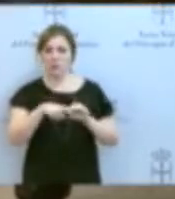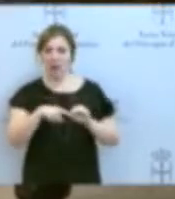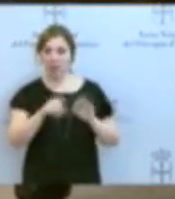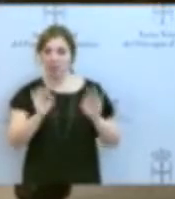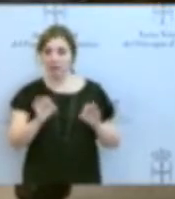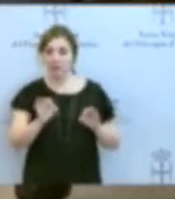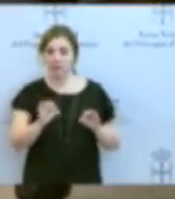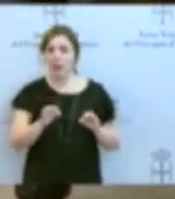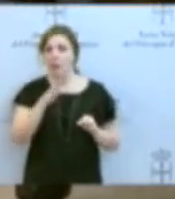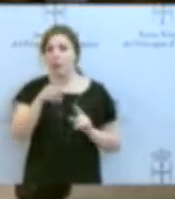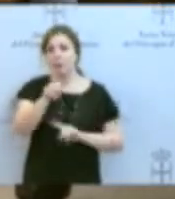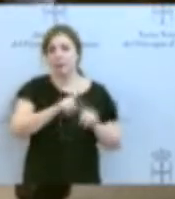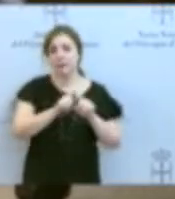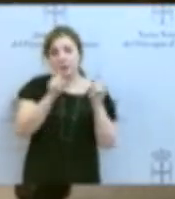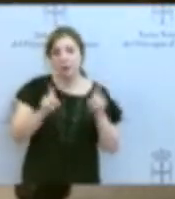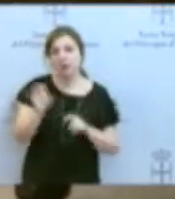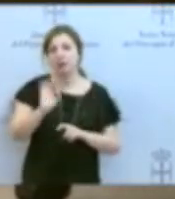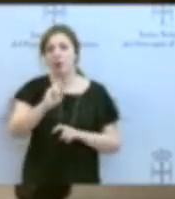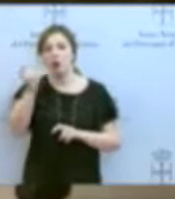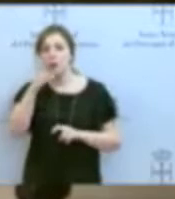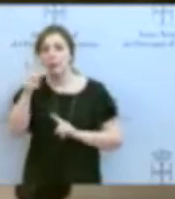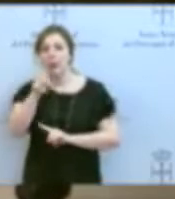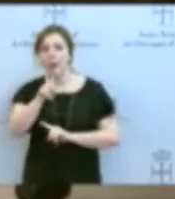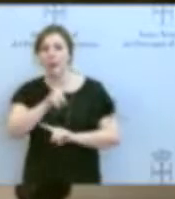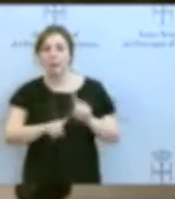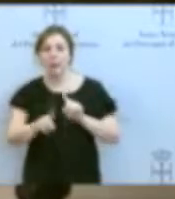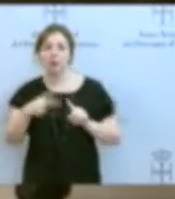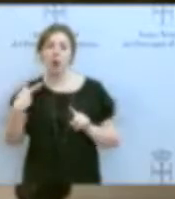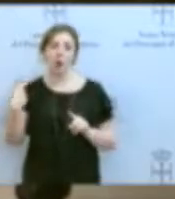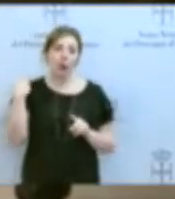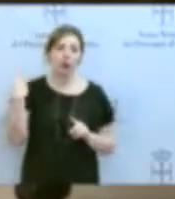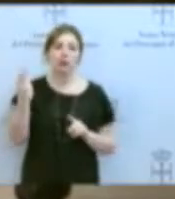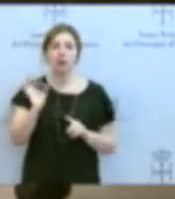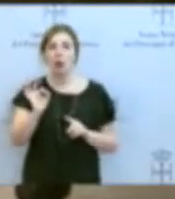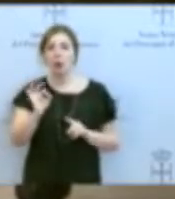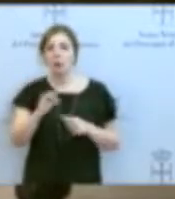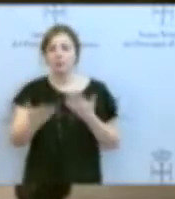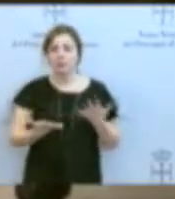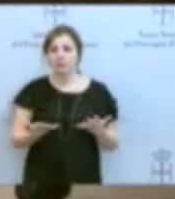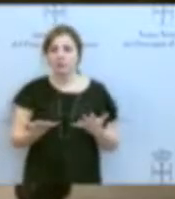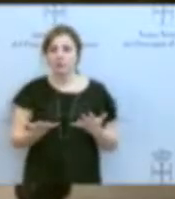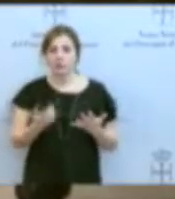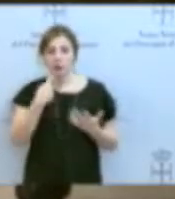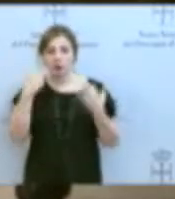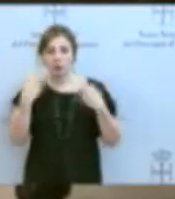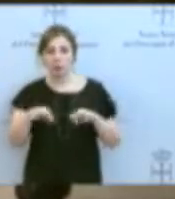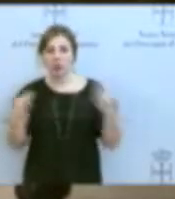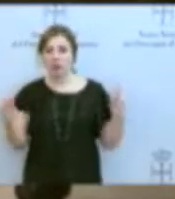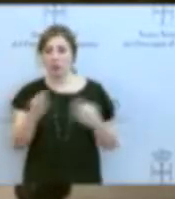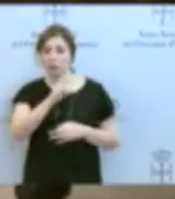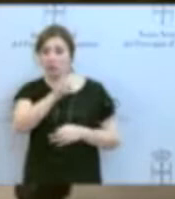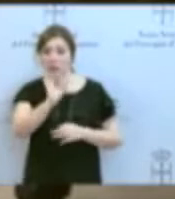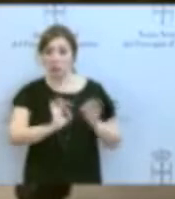años es por problemas informáticos, otro porque hay jubilaciones, ninguna de esas excusas nos sirve. Han normalizado que haya pues un